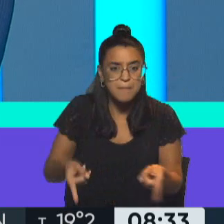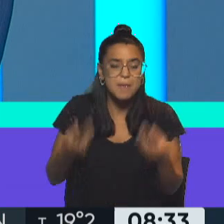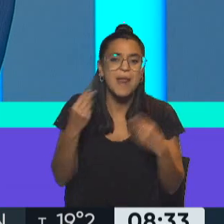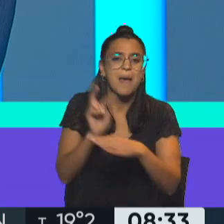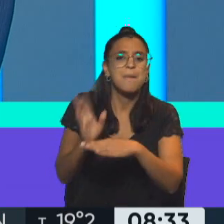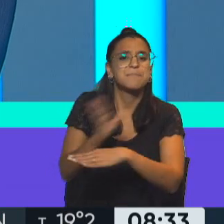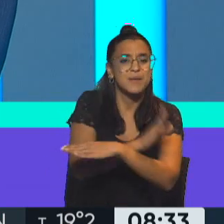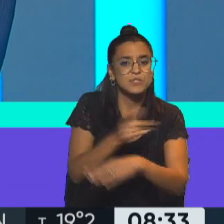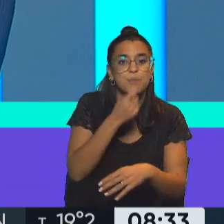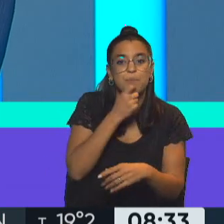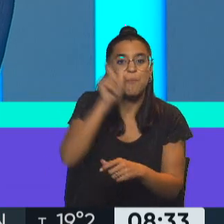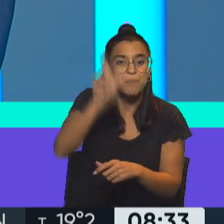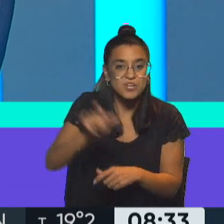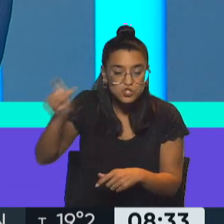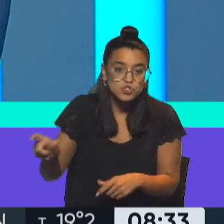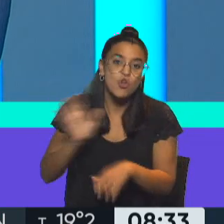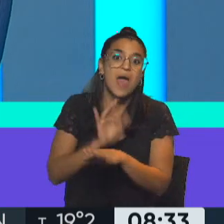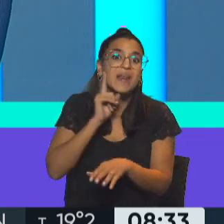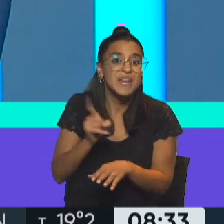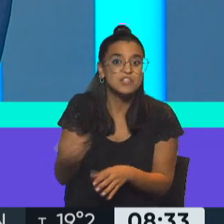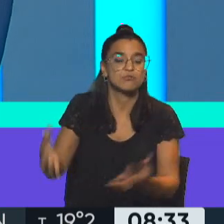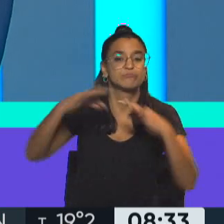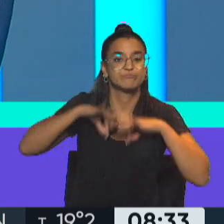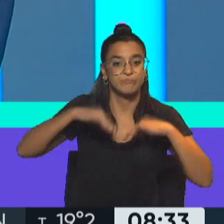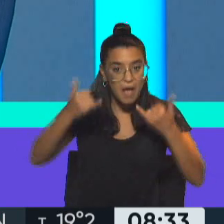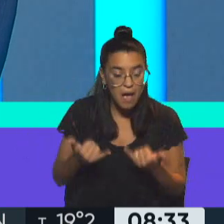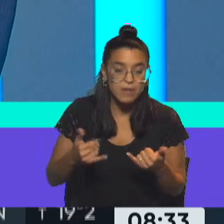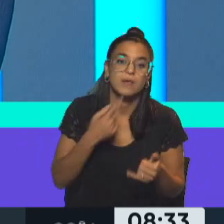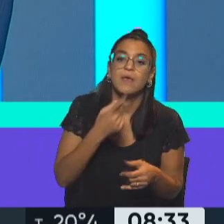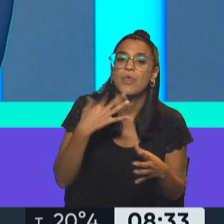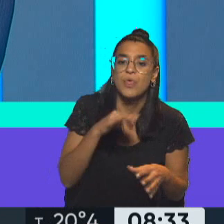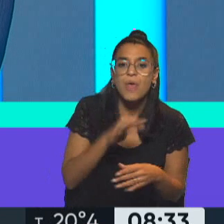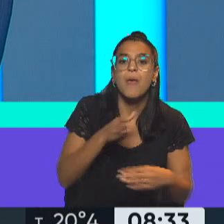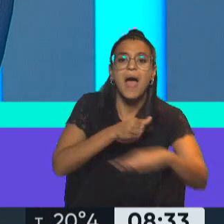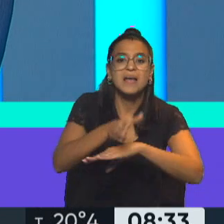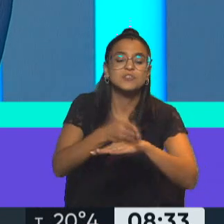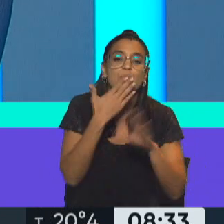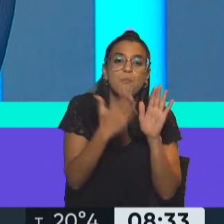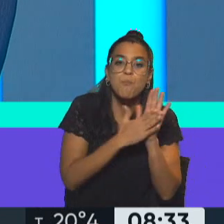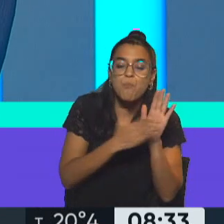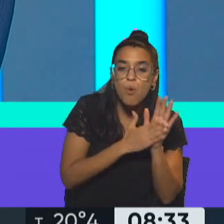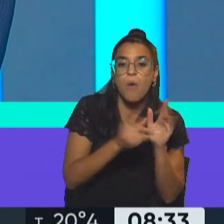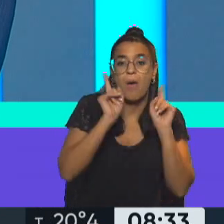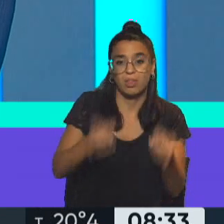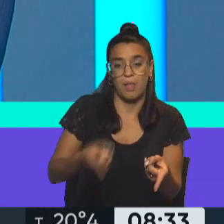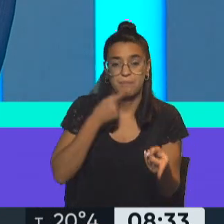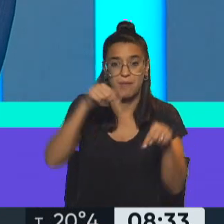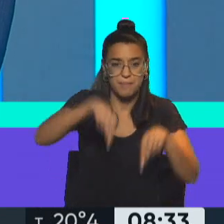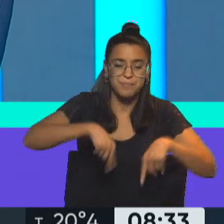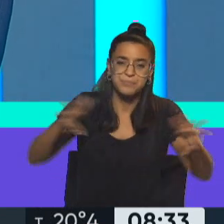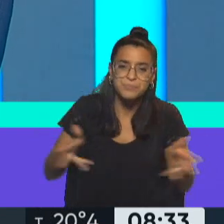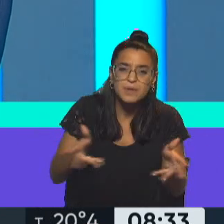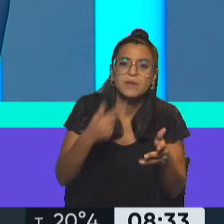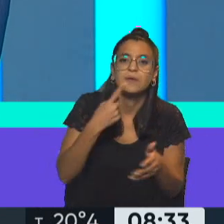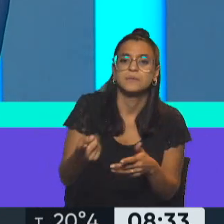prevenirlo en aquellas personas que están más en riesgo de infección tenemos que facilitar el acceso a la prueba en este sentido de la promoción de